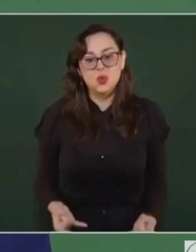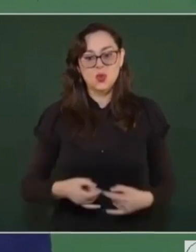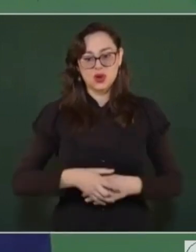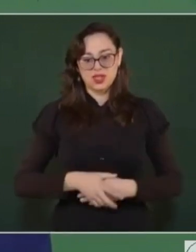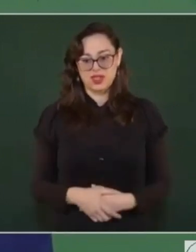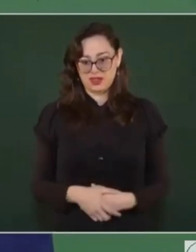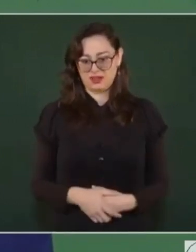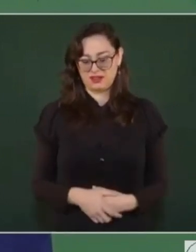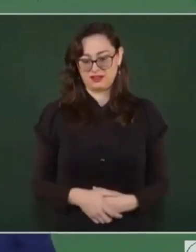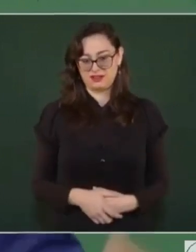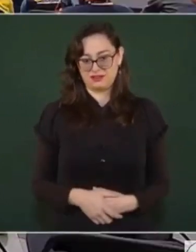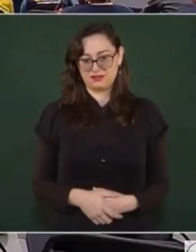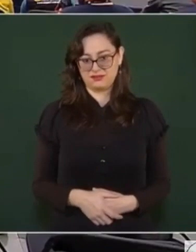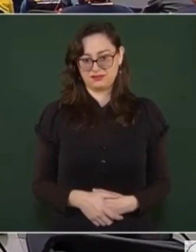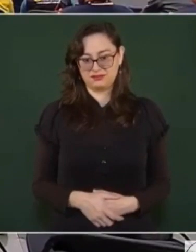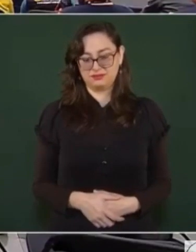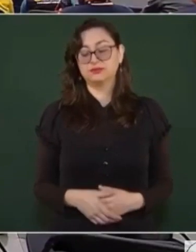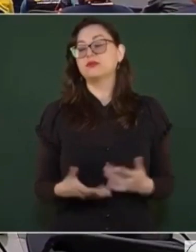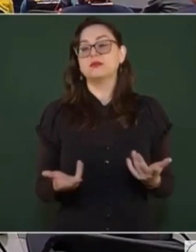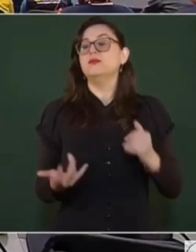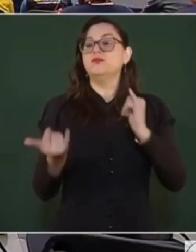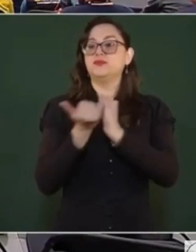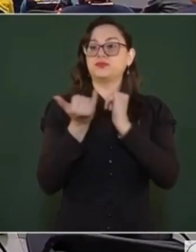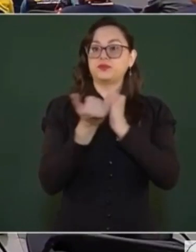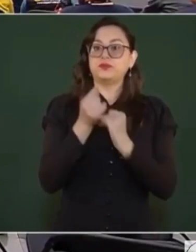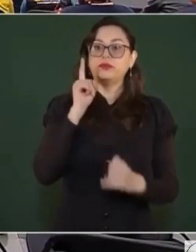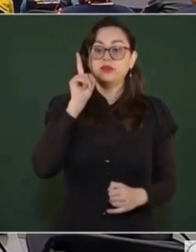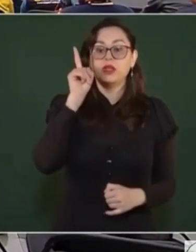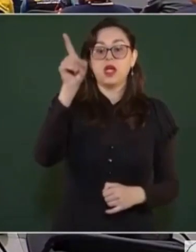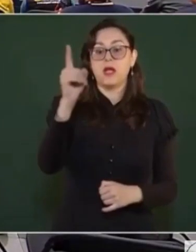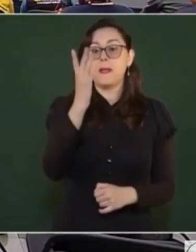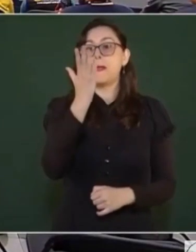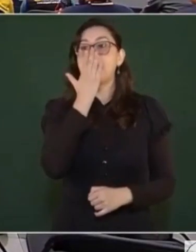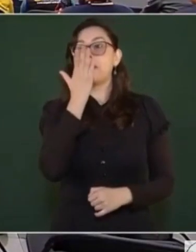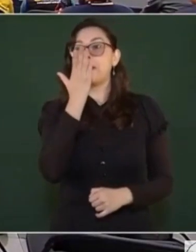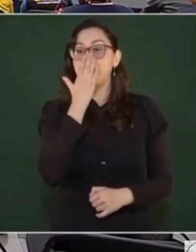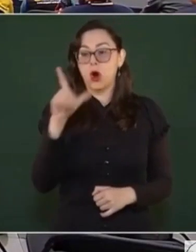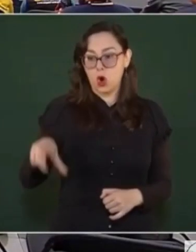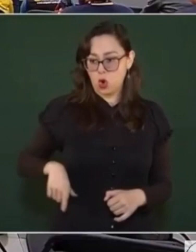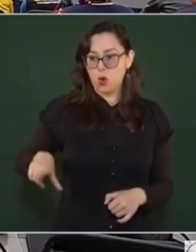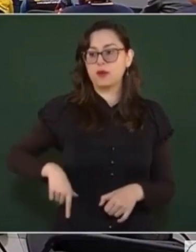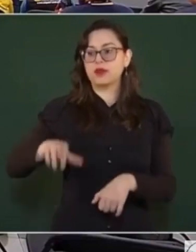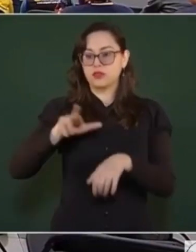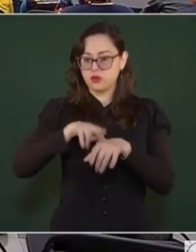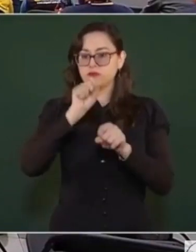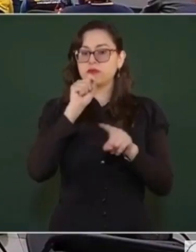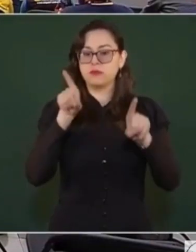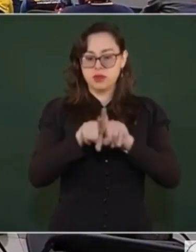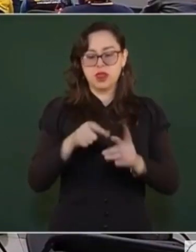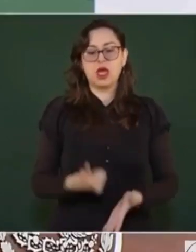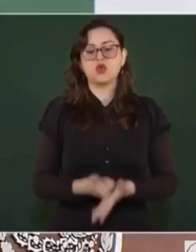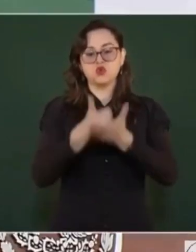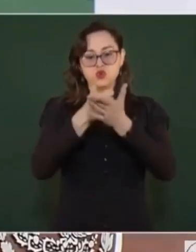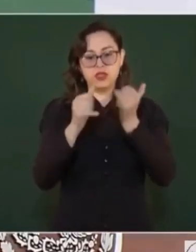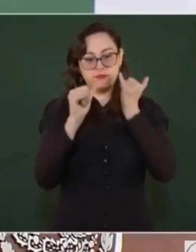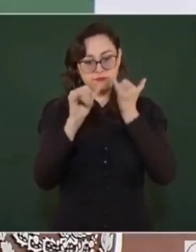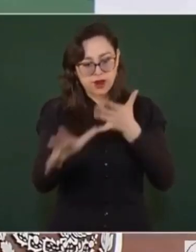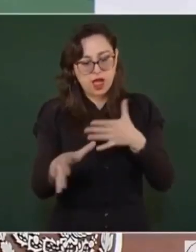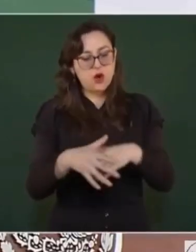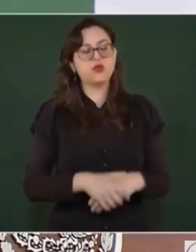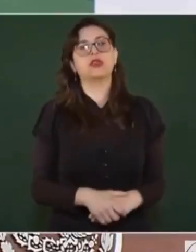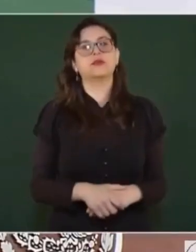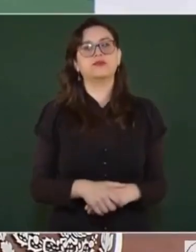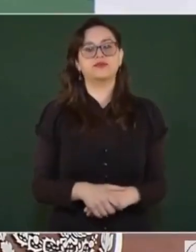Sonora. El gobernador Burs ayudó en el fraude. Y en